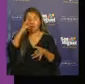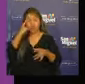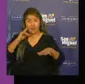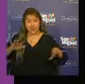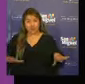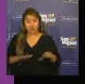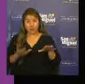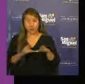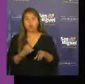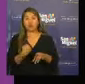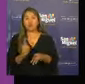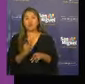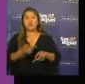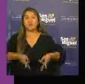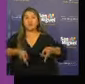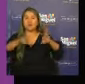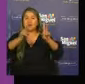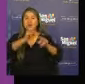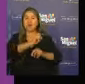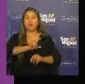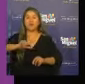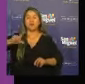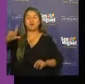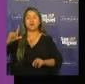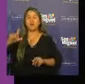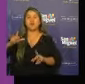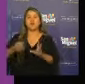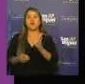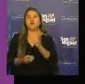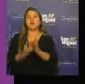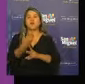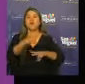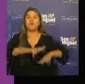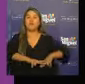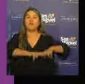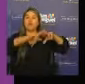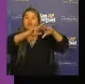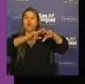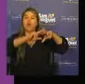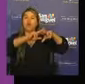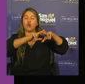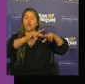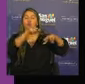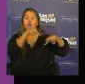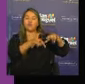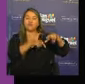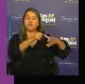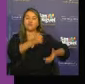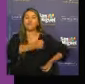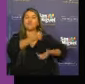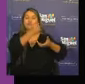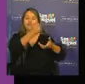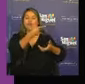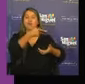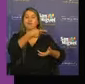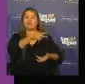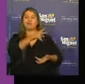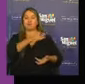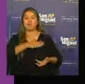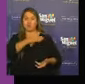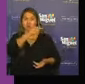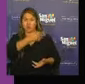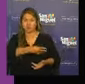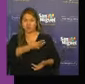esfuerzos que nos permitan aumentar las arcas municipales y poder también tener recursos propios para